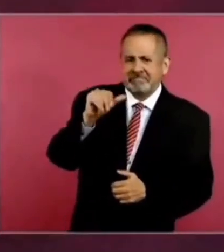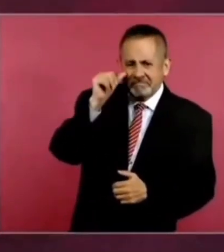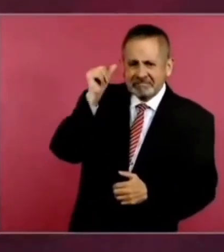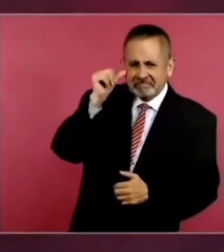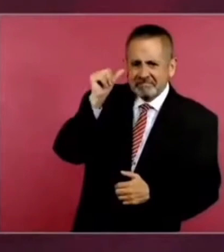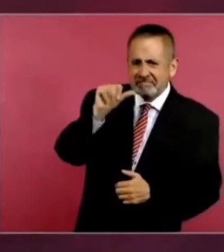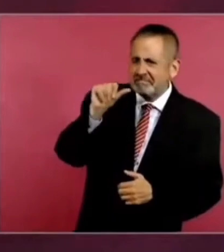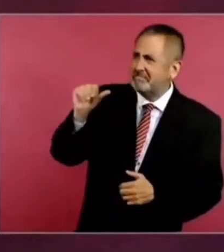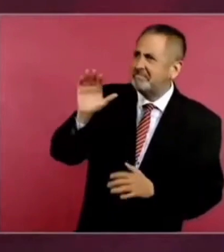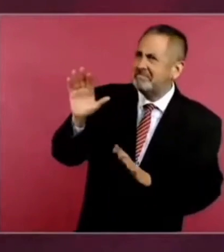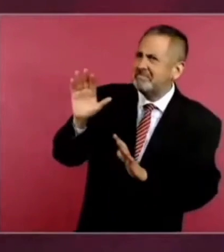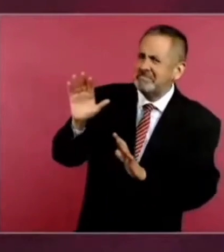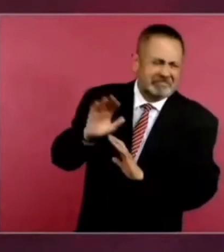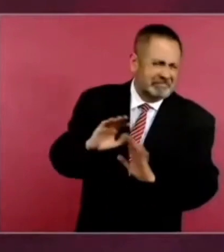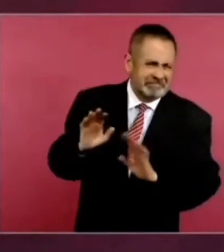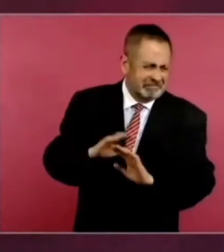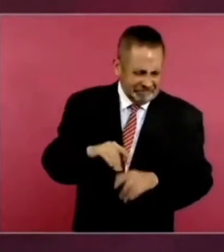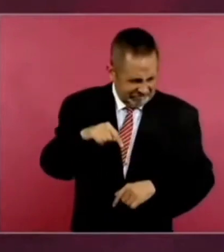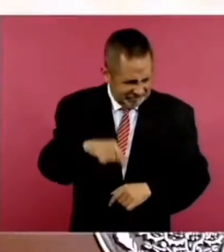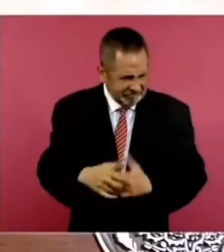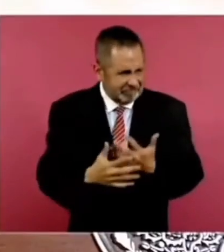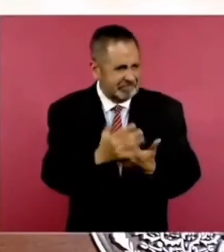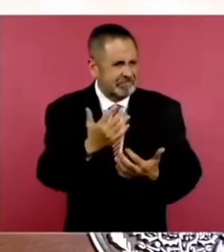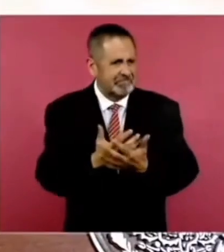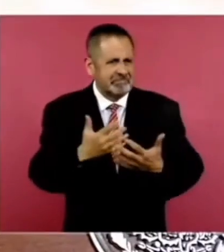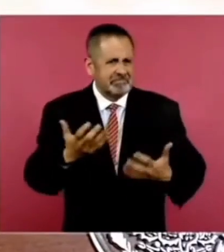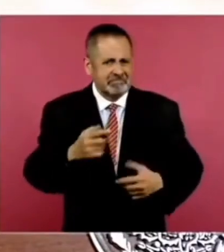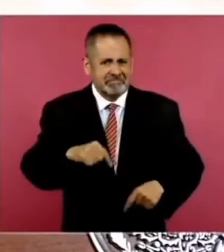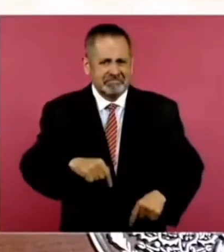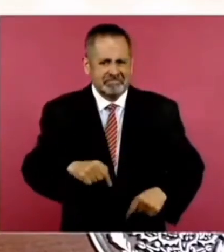tanto de Asia.